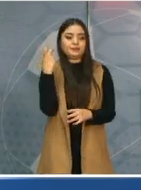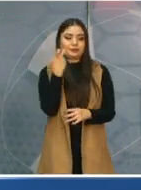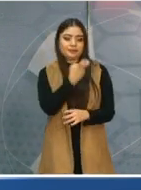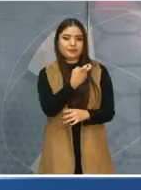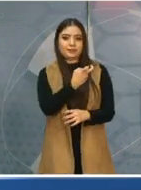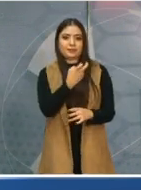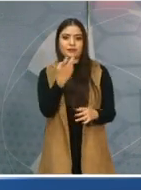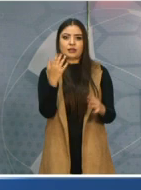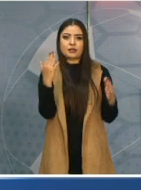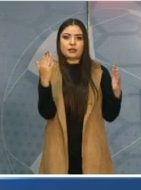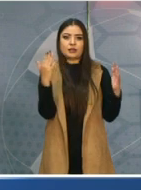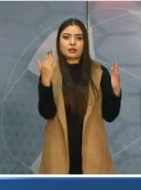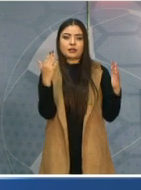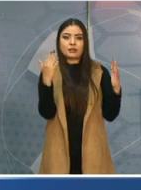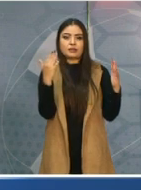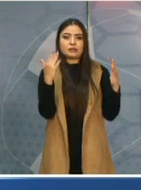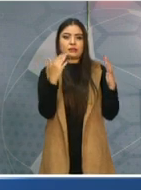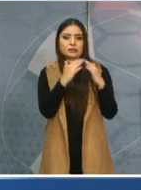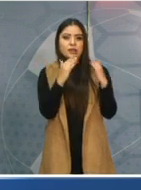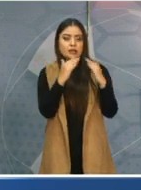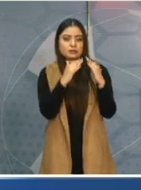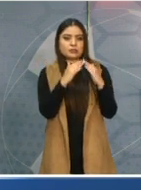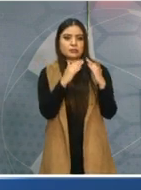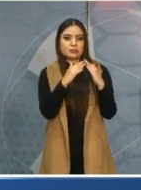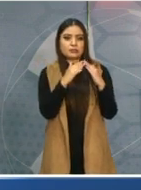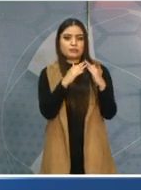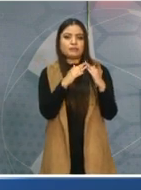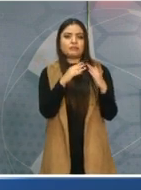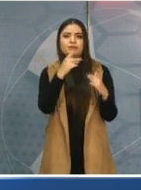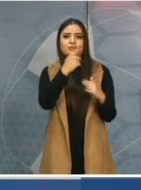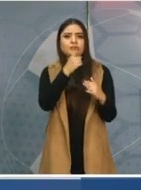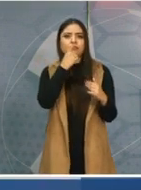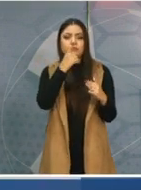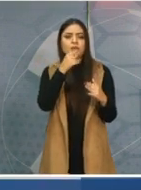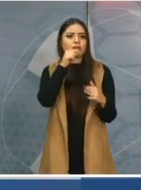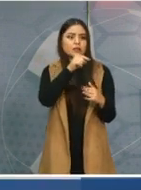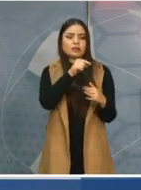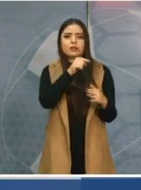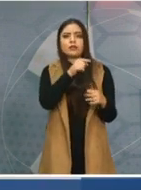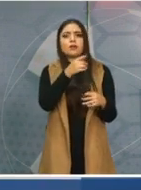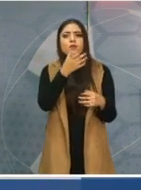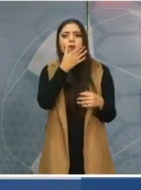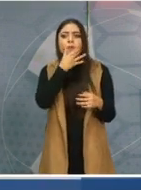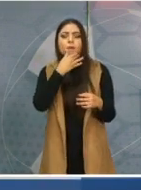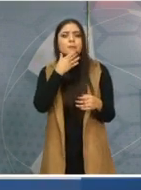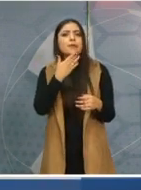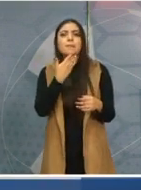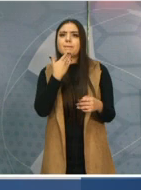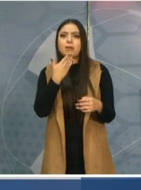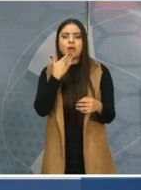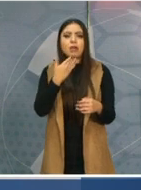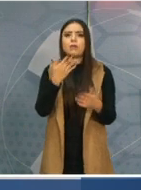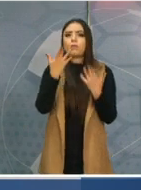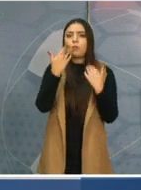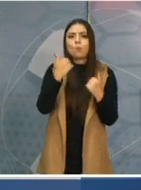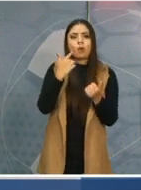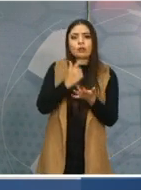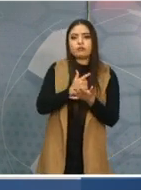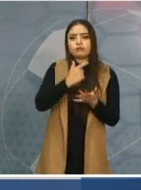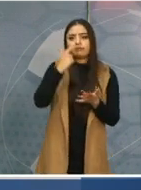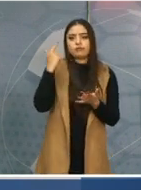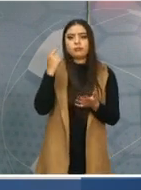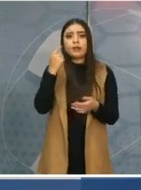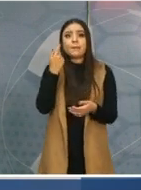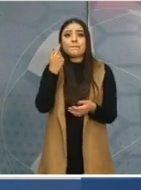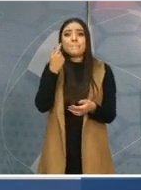reportaba todavía estable y fuera de peligro héctor garcía la fiscalía especializada en combate a la corrupción fue la que detalló que su